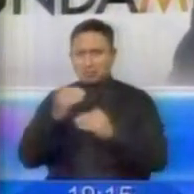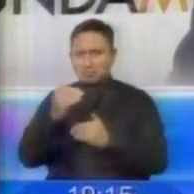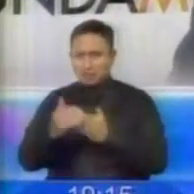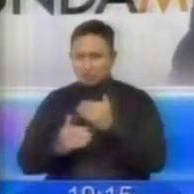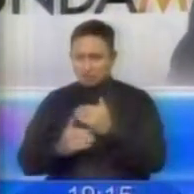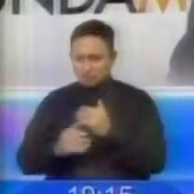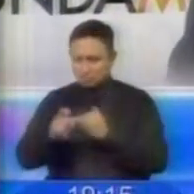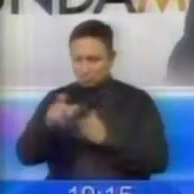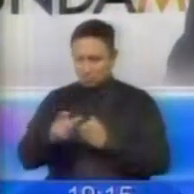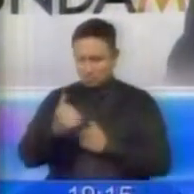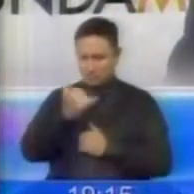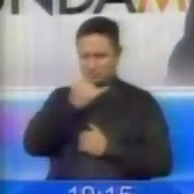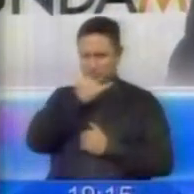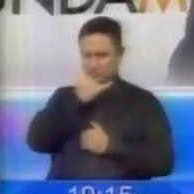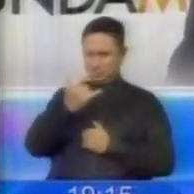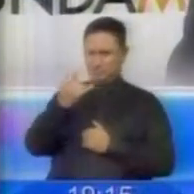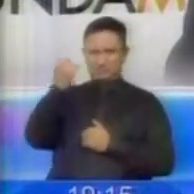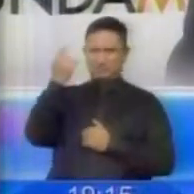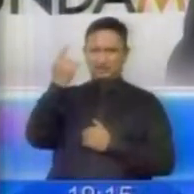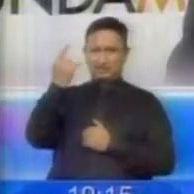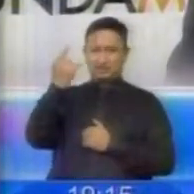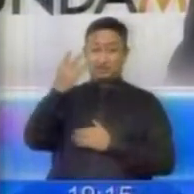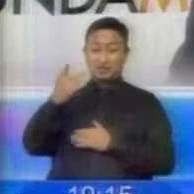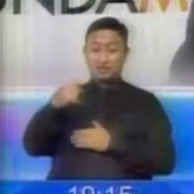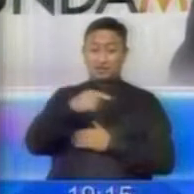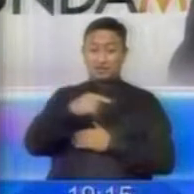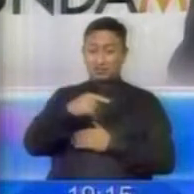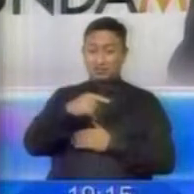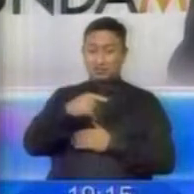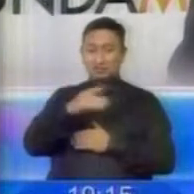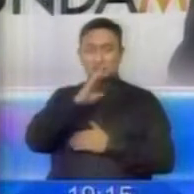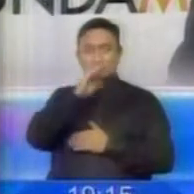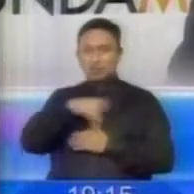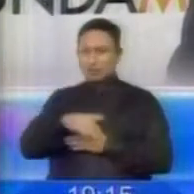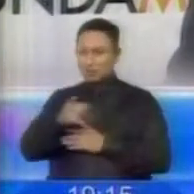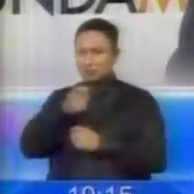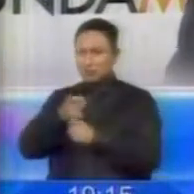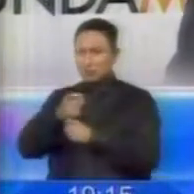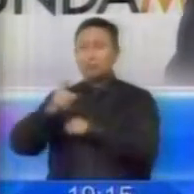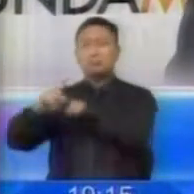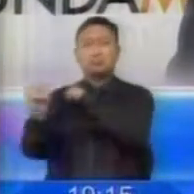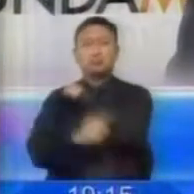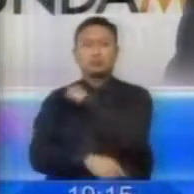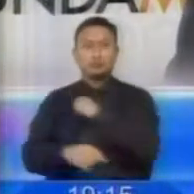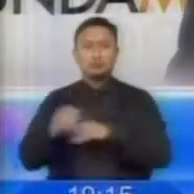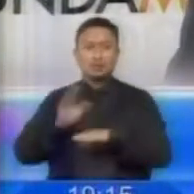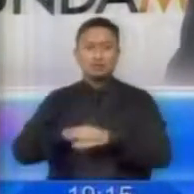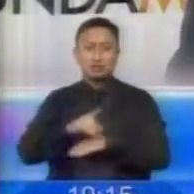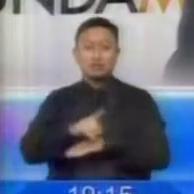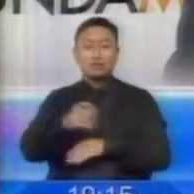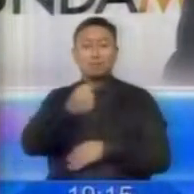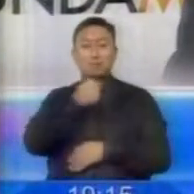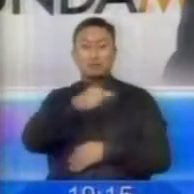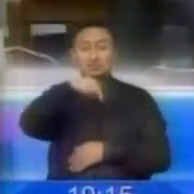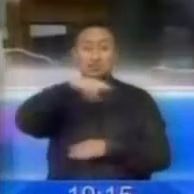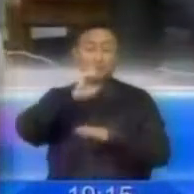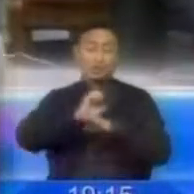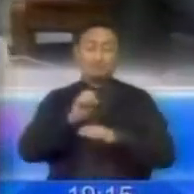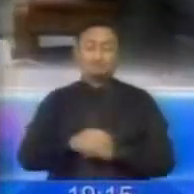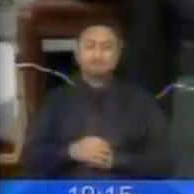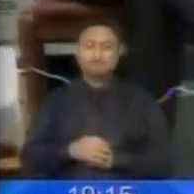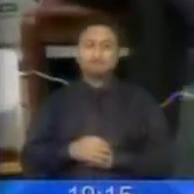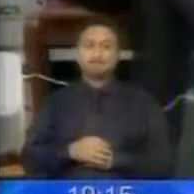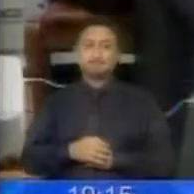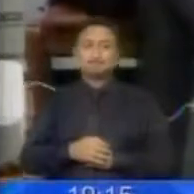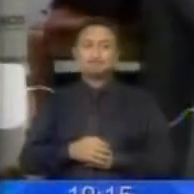interpretada y se tornó una herramienta de censura y de presión contra muchos periodistas en el país. Y es